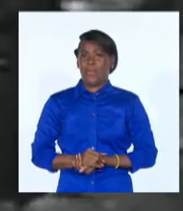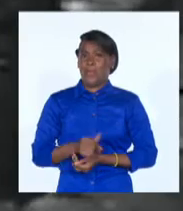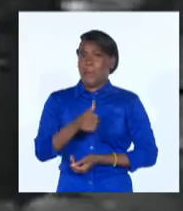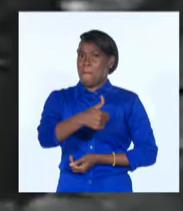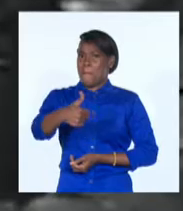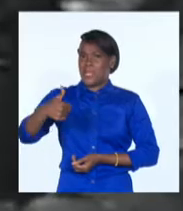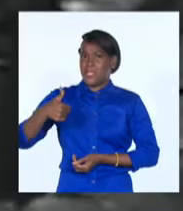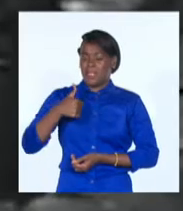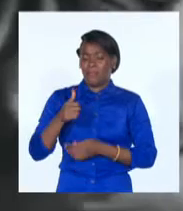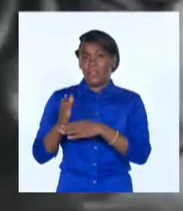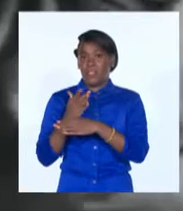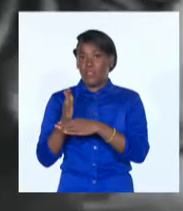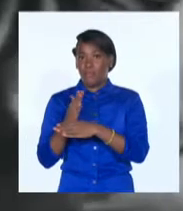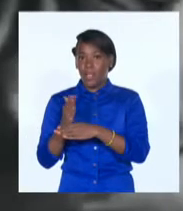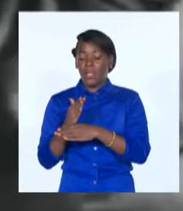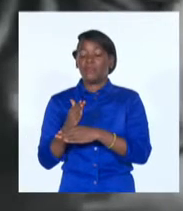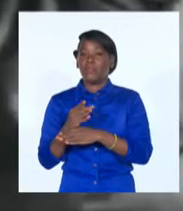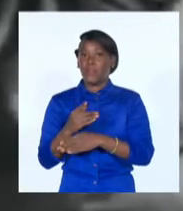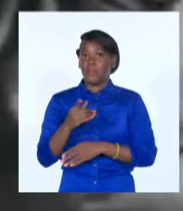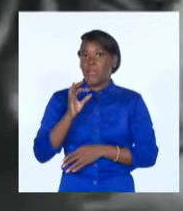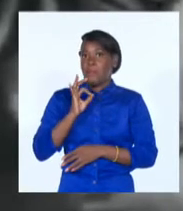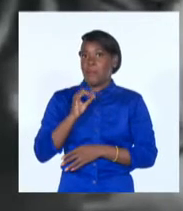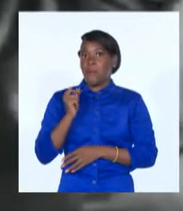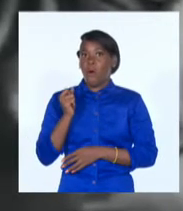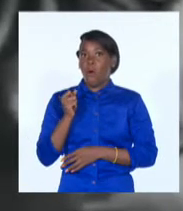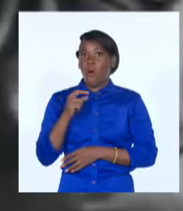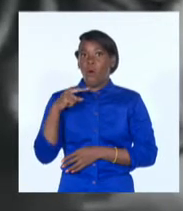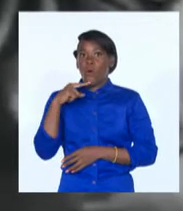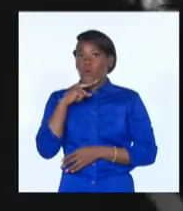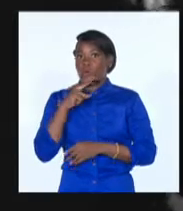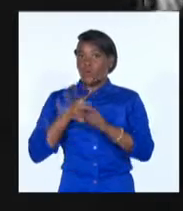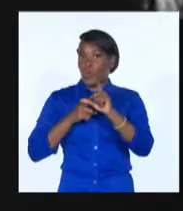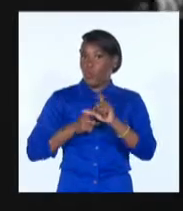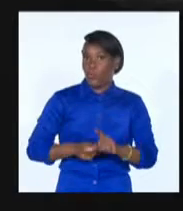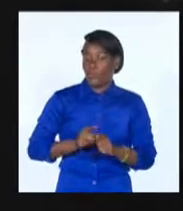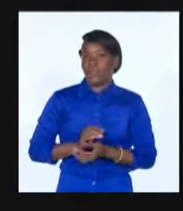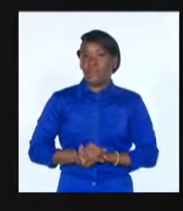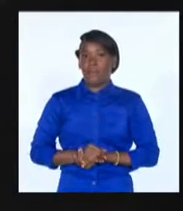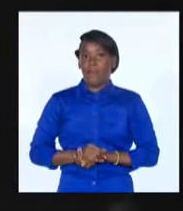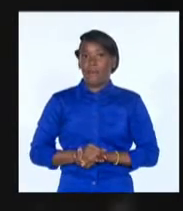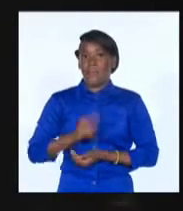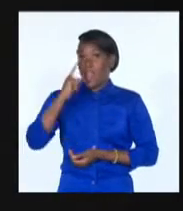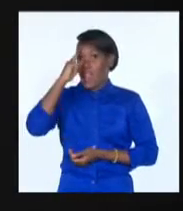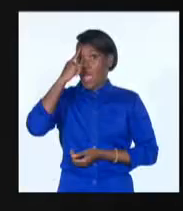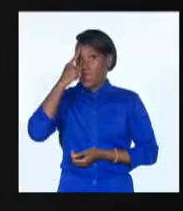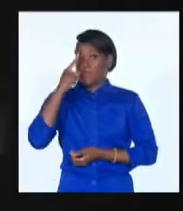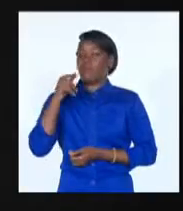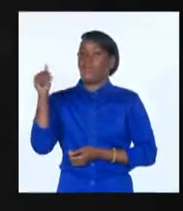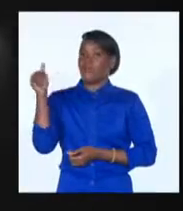Nehru de la India y el activista negro estadounidense Malcolm X.